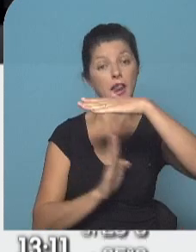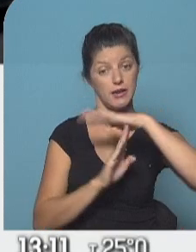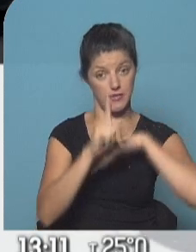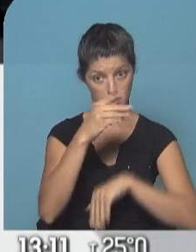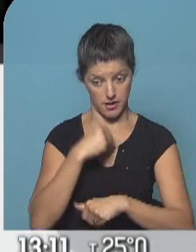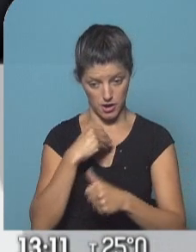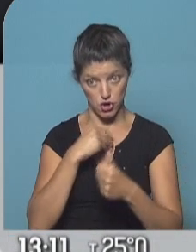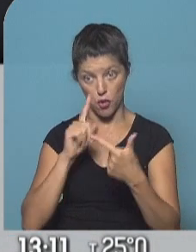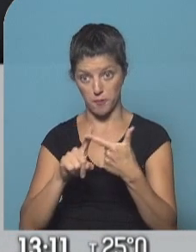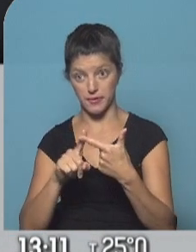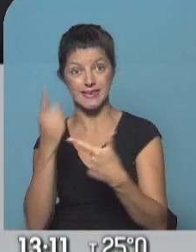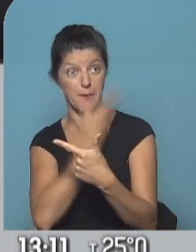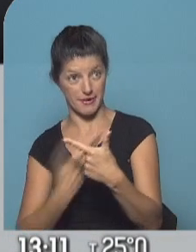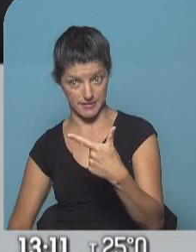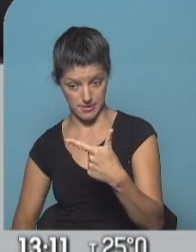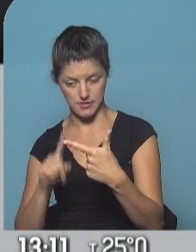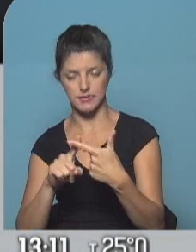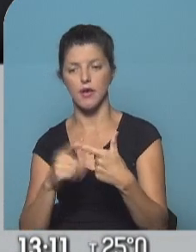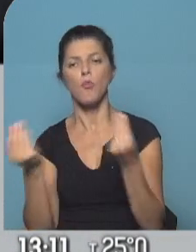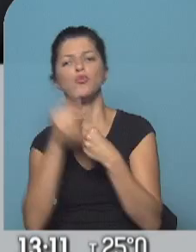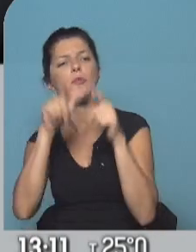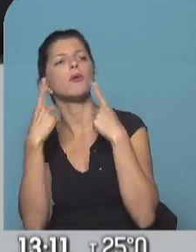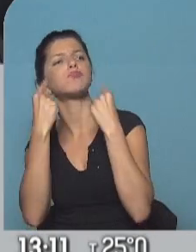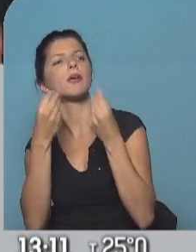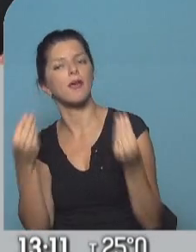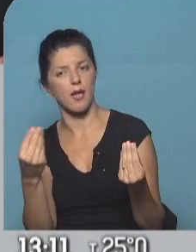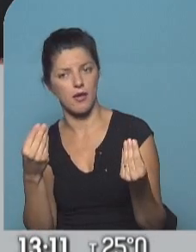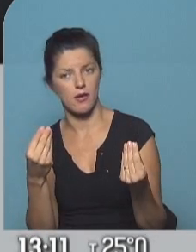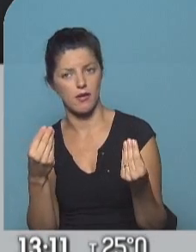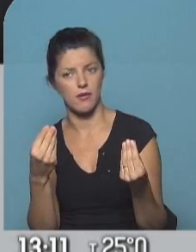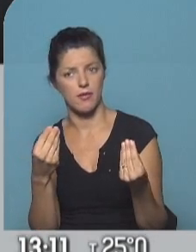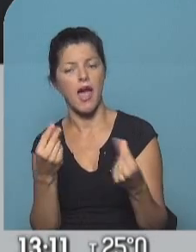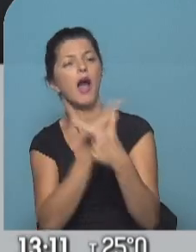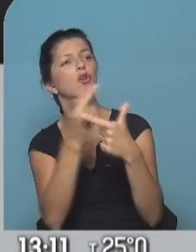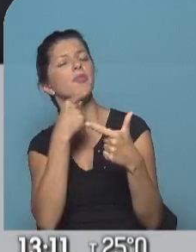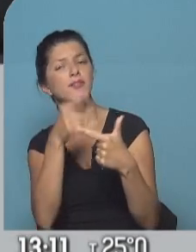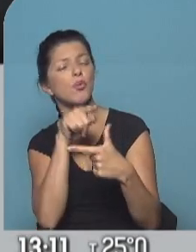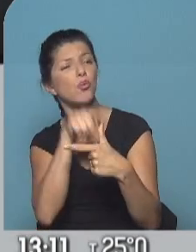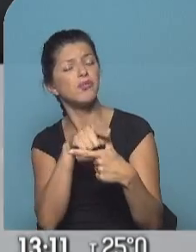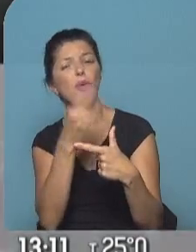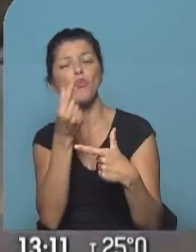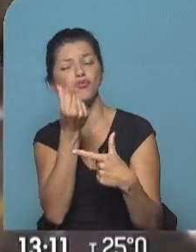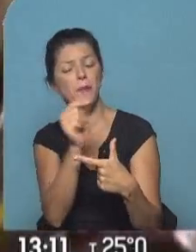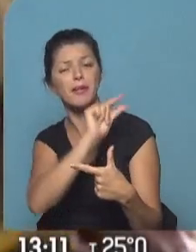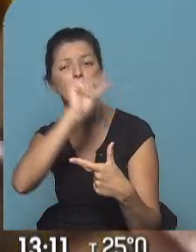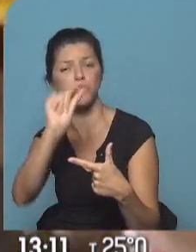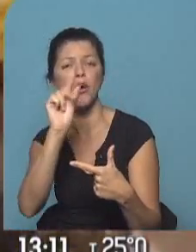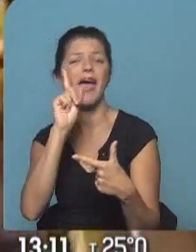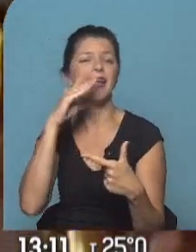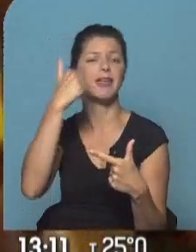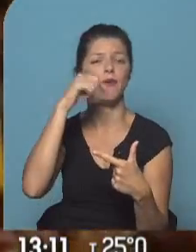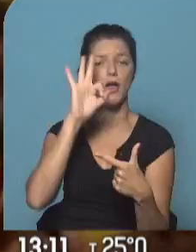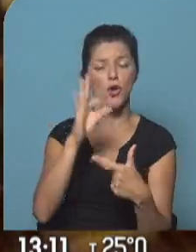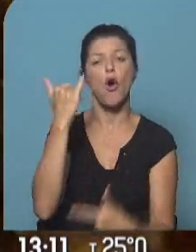como del presidente, el apoyo externo. Es decir, les dicen, ha gastado mucho dinero en Líbano, Irak,